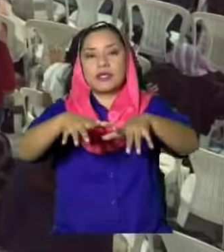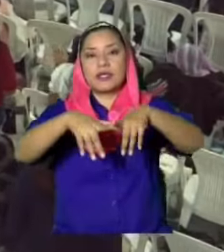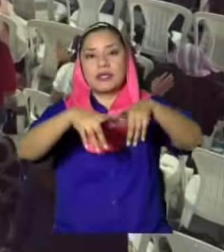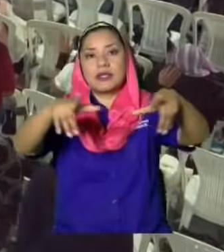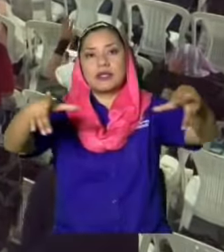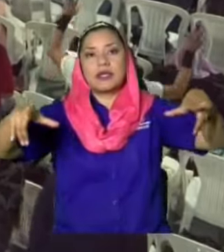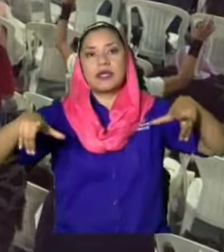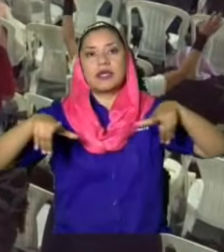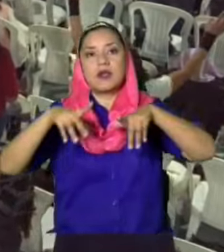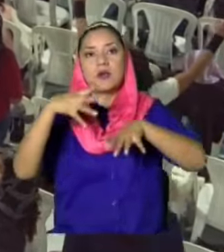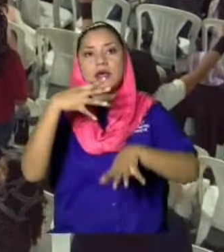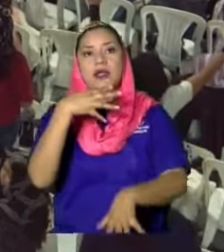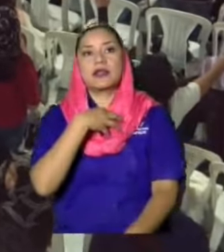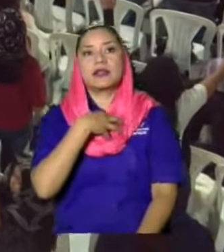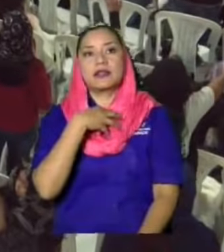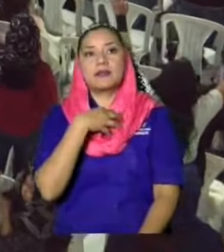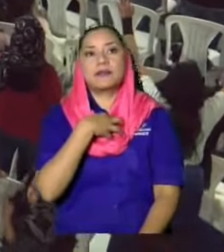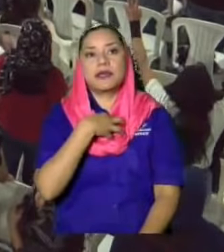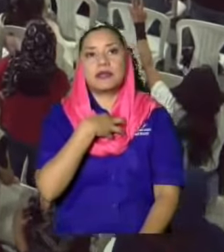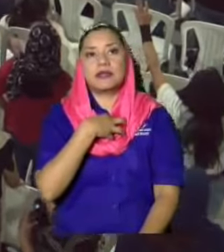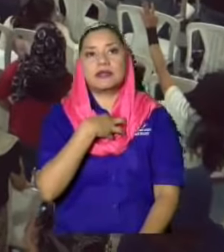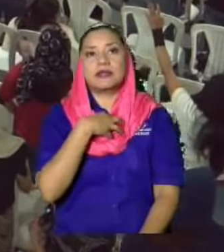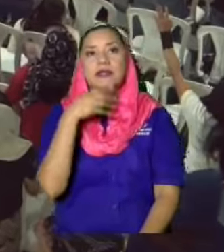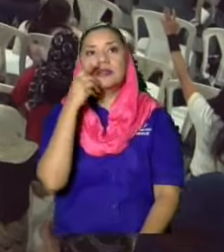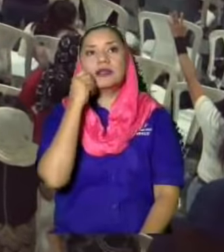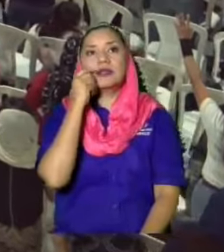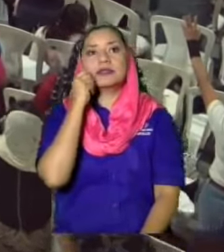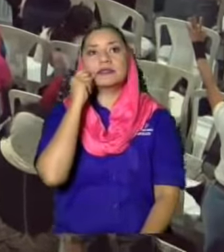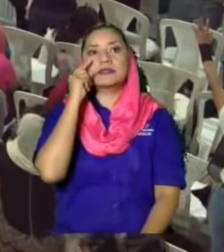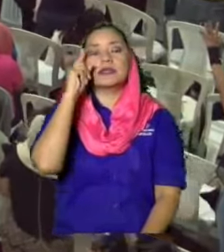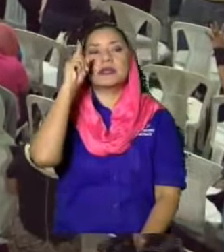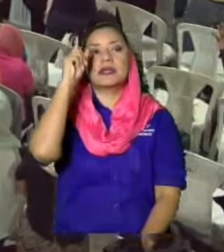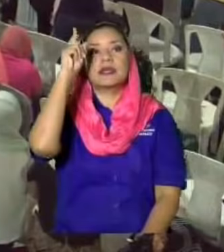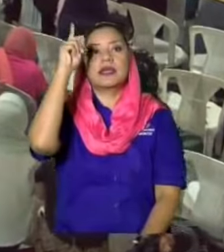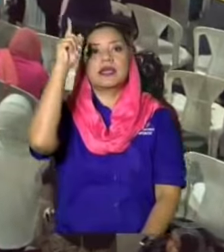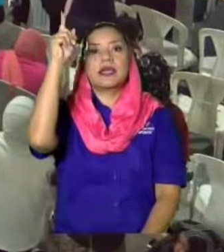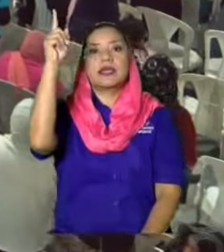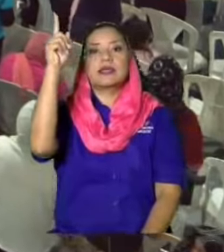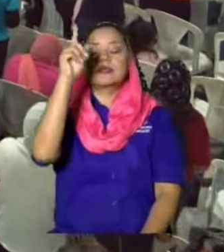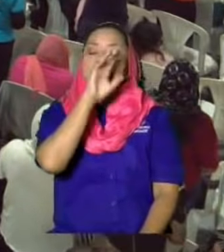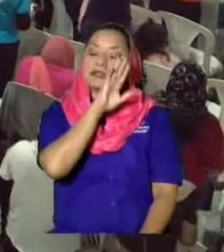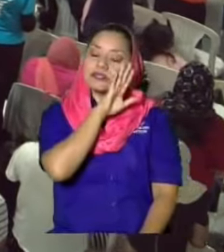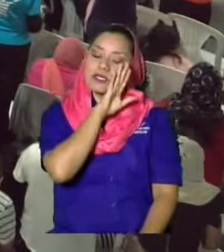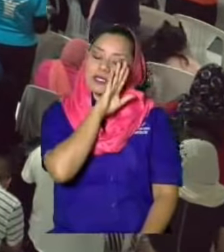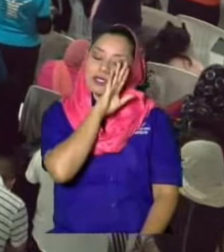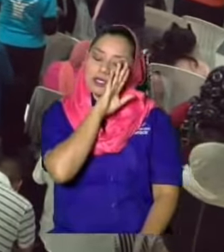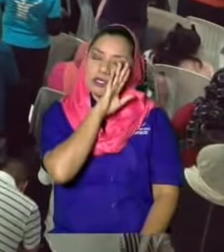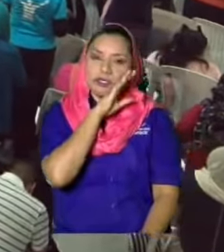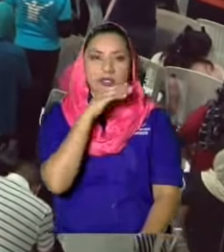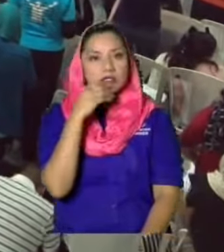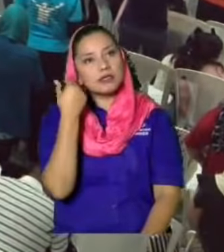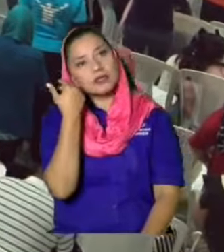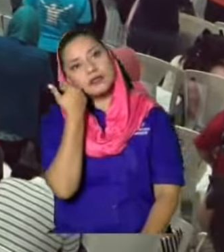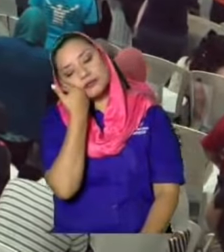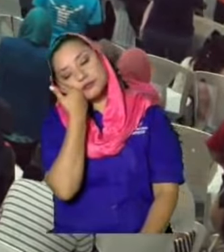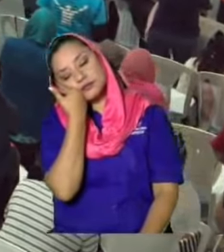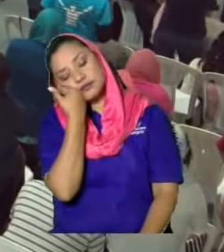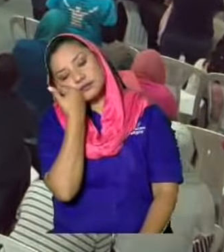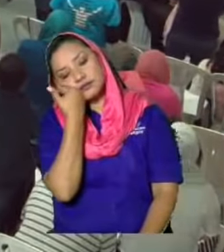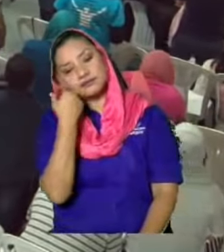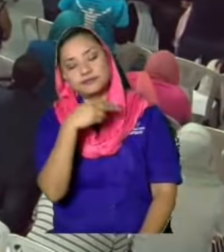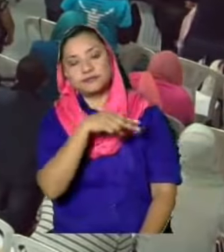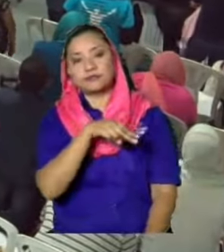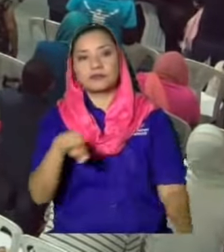de Jesús. Y rabraba samalana, si has venido enfermo, si has venido enferma, en el nombre poderoso de